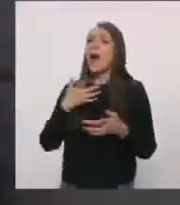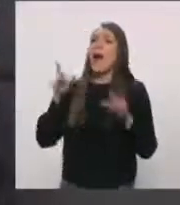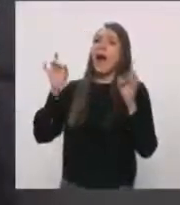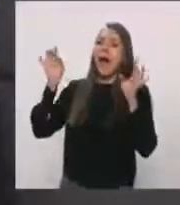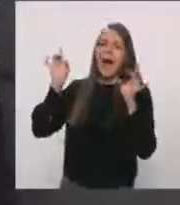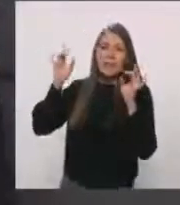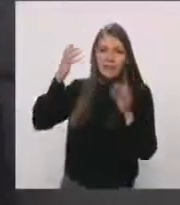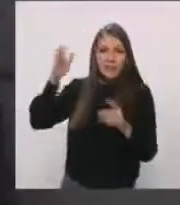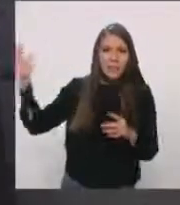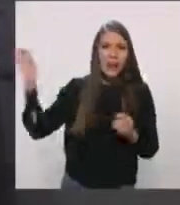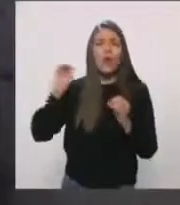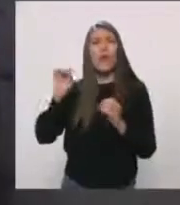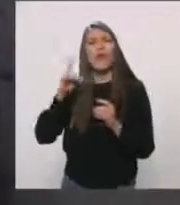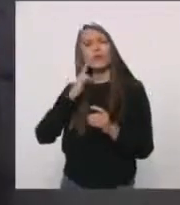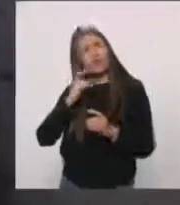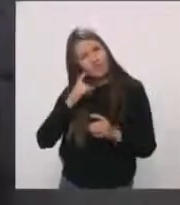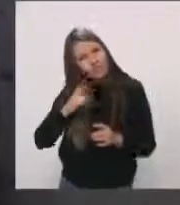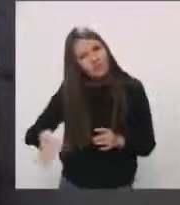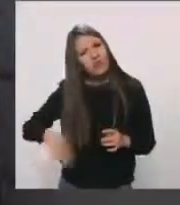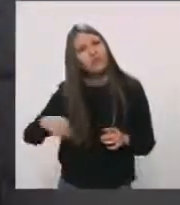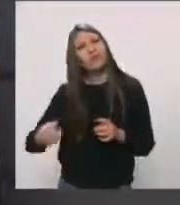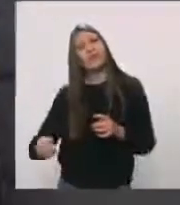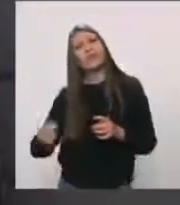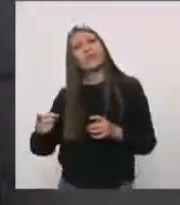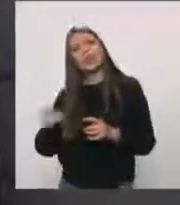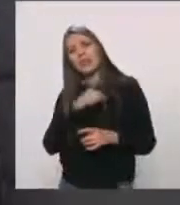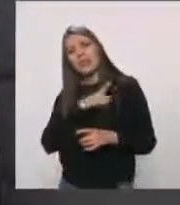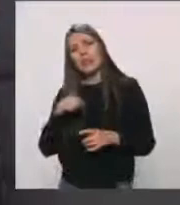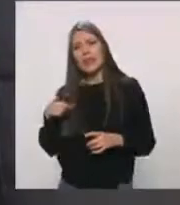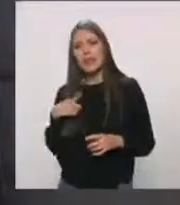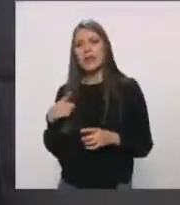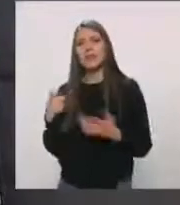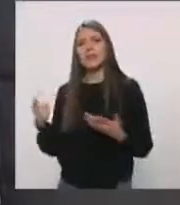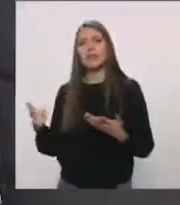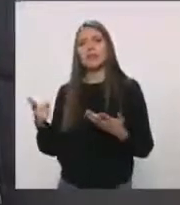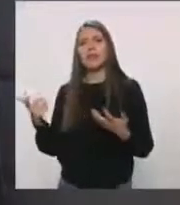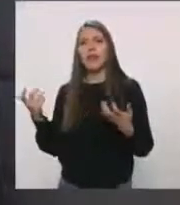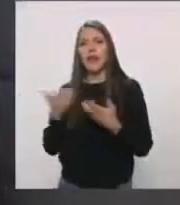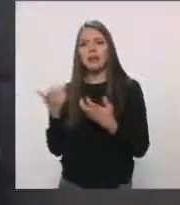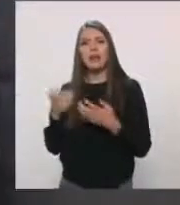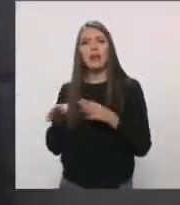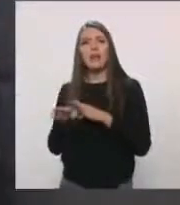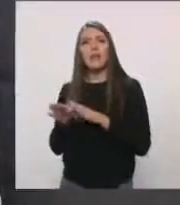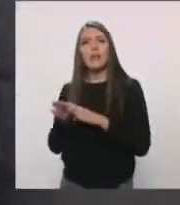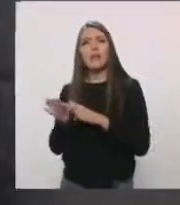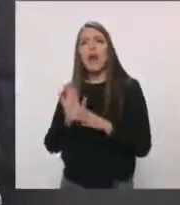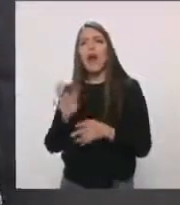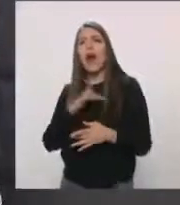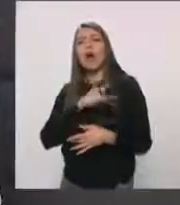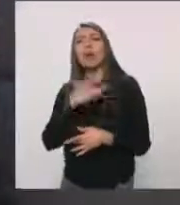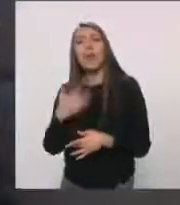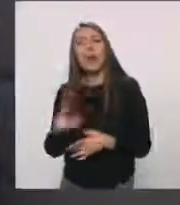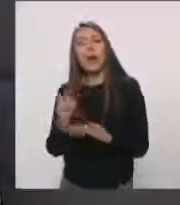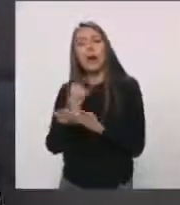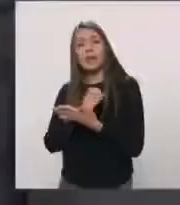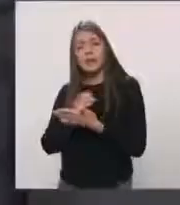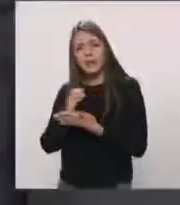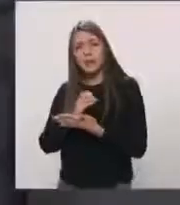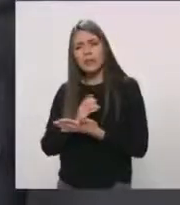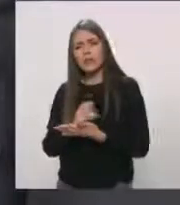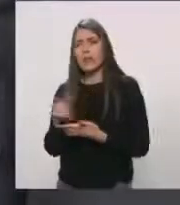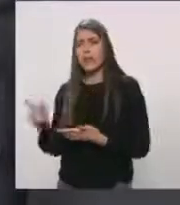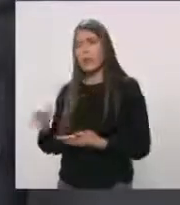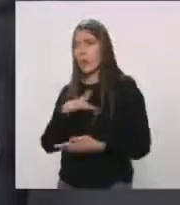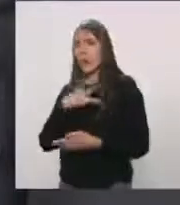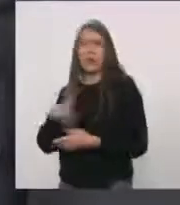ganas, ¿no? O tienes que superar el duelo o curarte del duelo cuando el duelo pues no es una enfermedad. Así